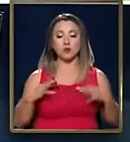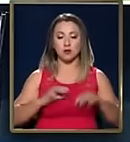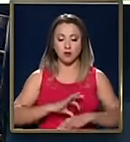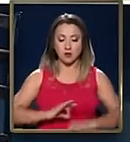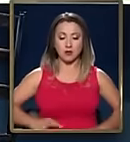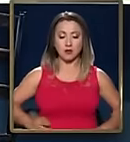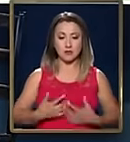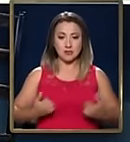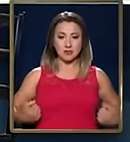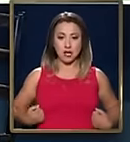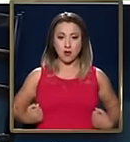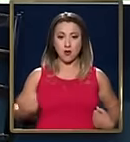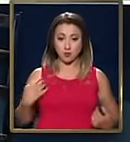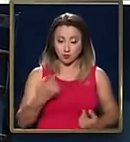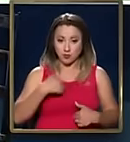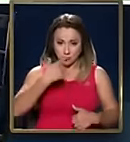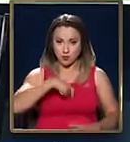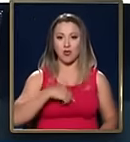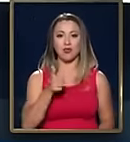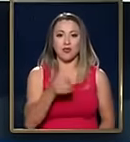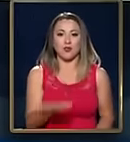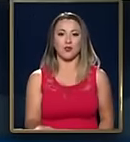atiendo. Imagínate a ese nivel.